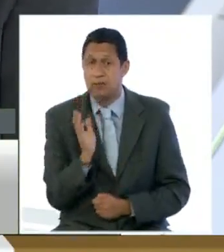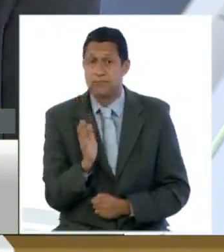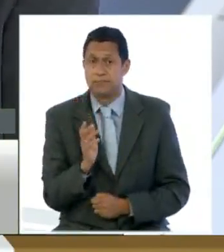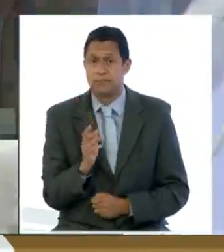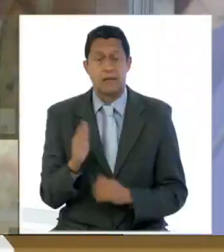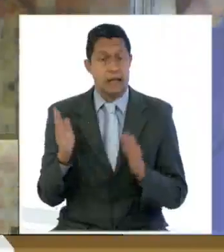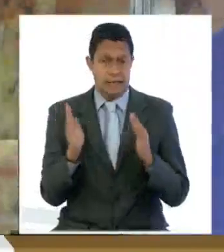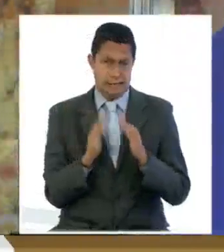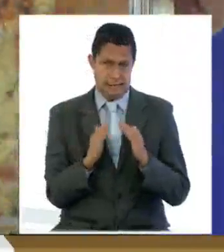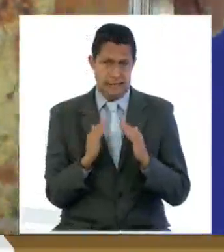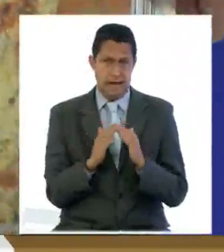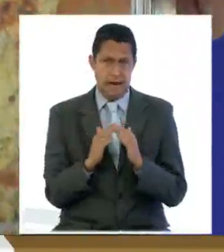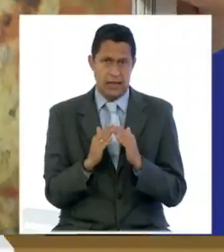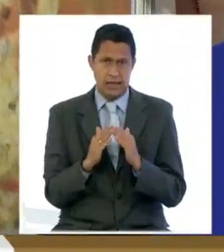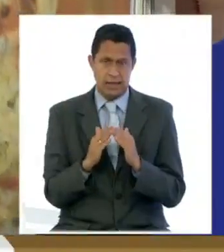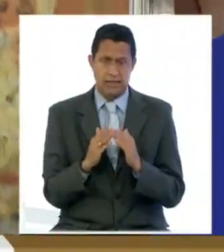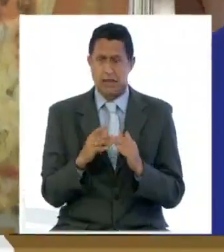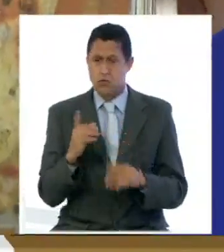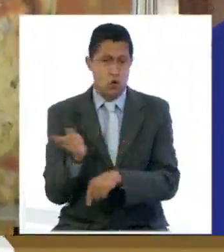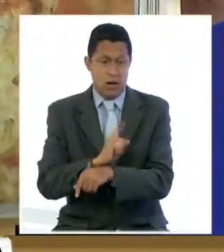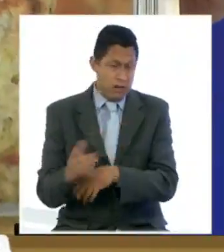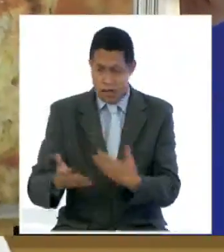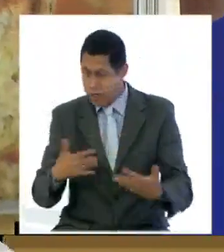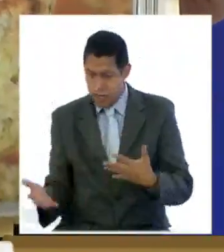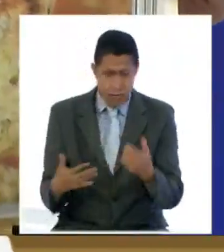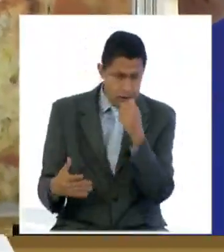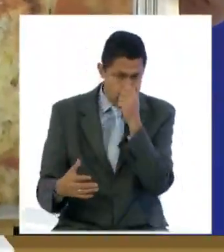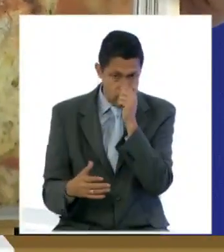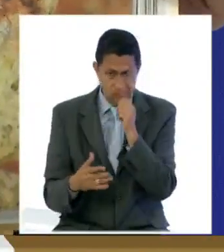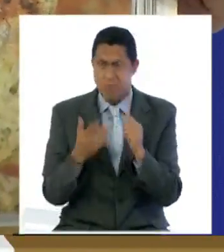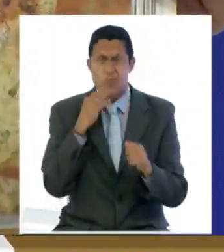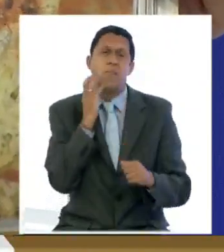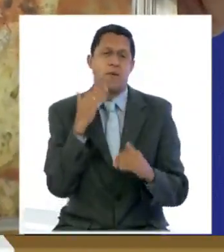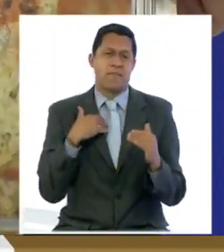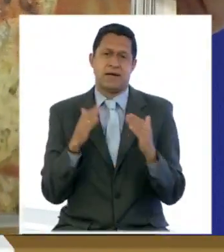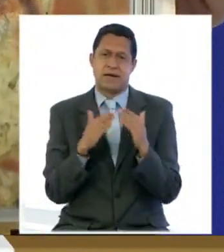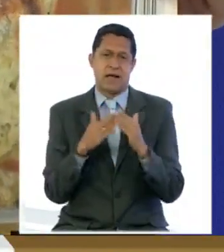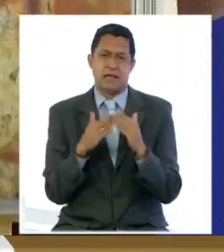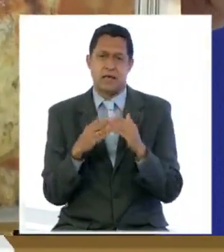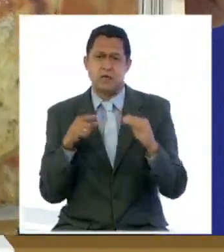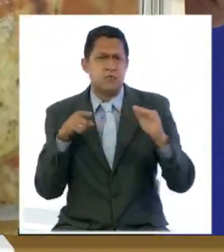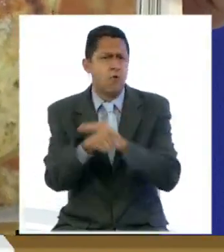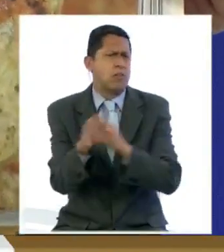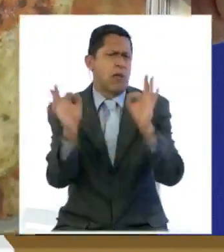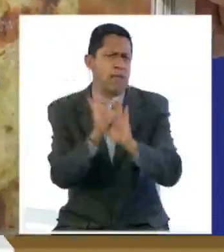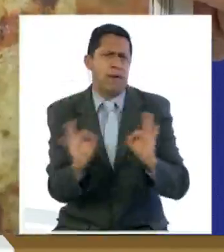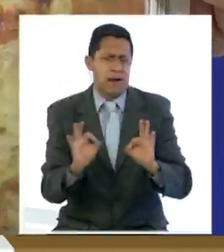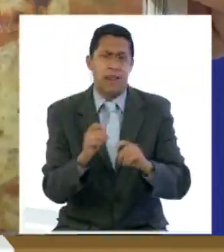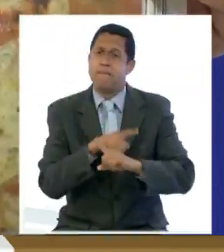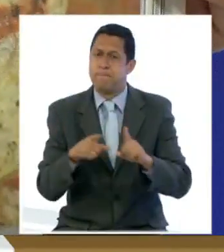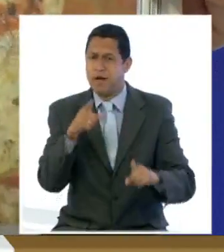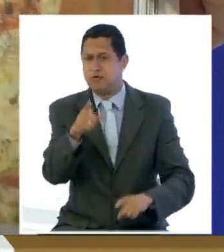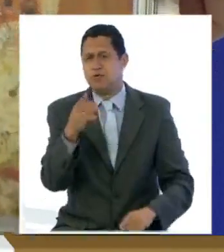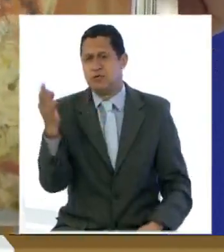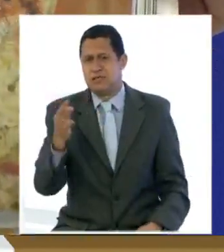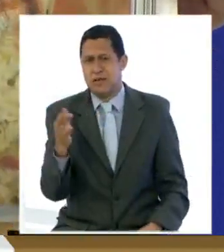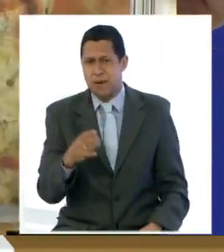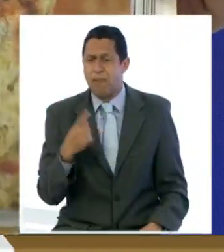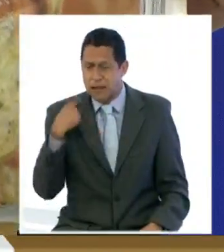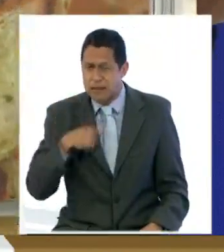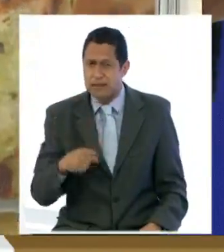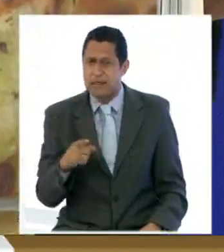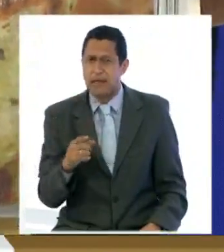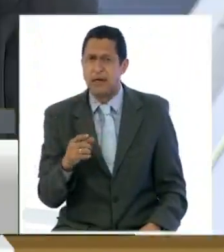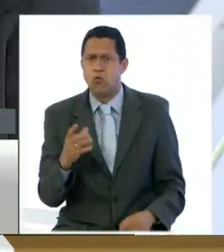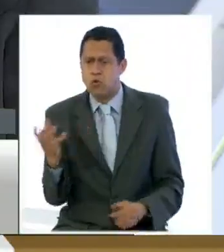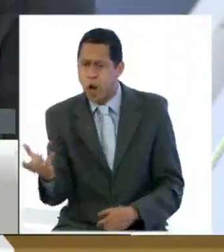En las casas, como siempre uno está todo apurado, es realmente, de verdad, en mi casa, por ejemplo, no entra el gluten por ninguna parte, pero tú simplemente puedes tener detalles de